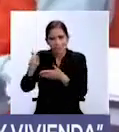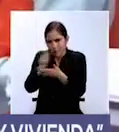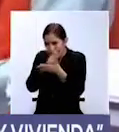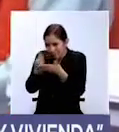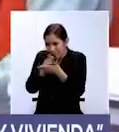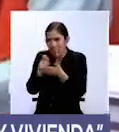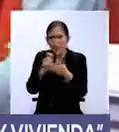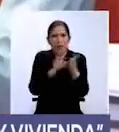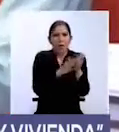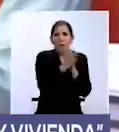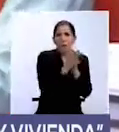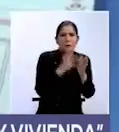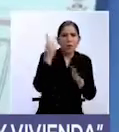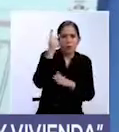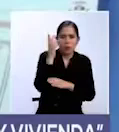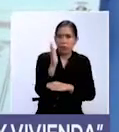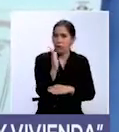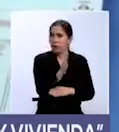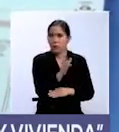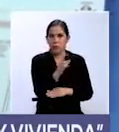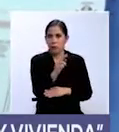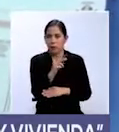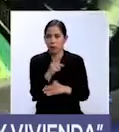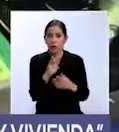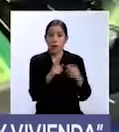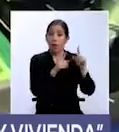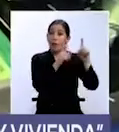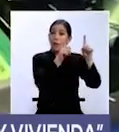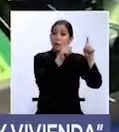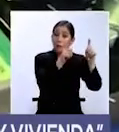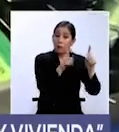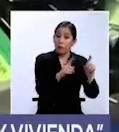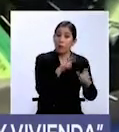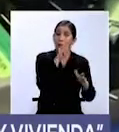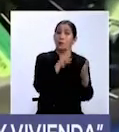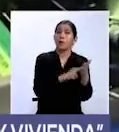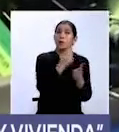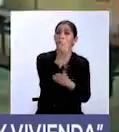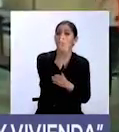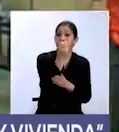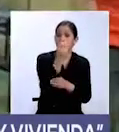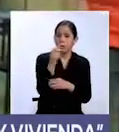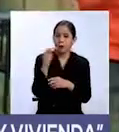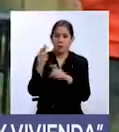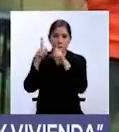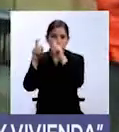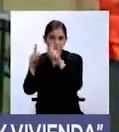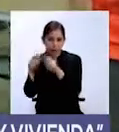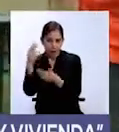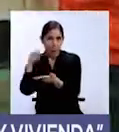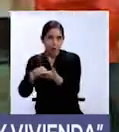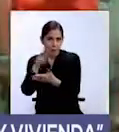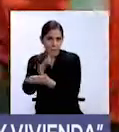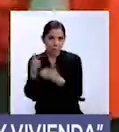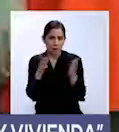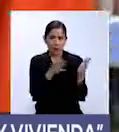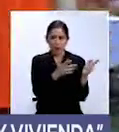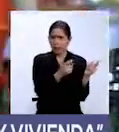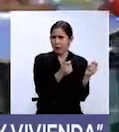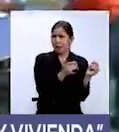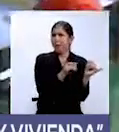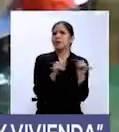políticos. La misma no va a tener una gran variación con relación al 2012, y enfatizar de que la misma también la vamos a hacer